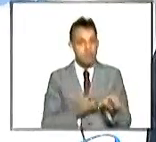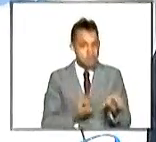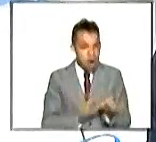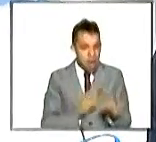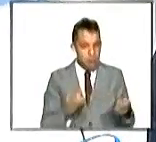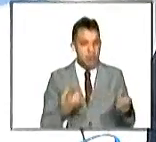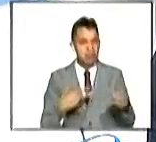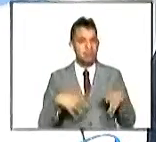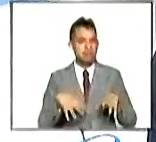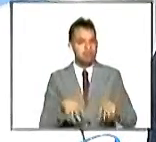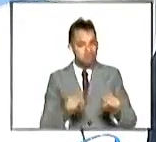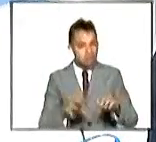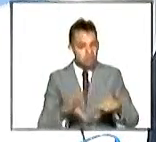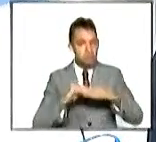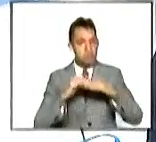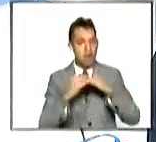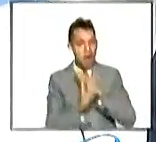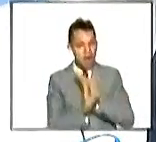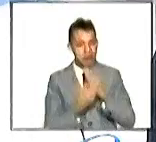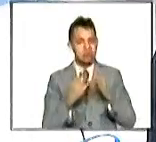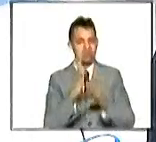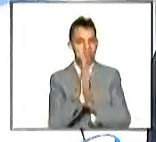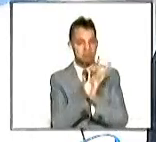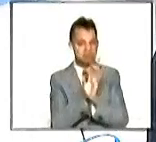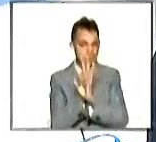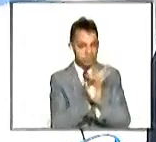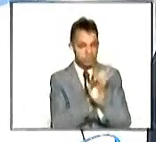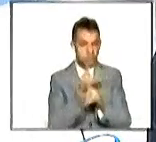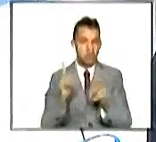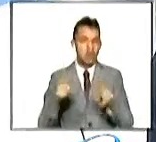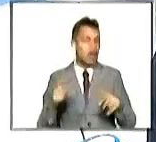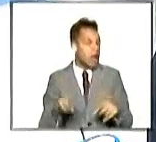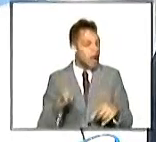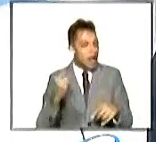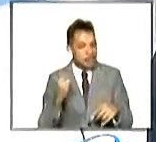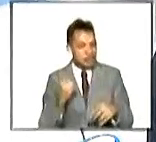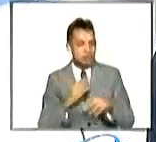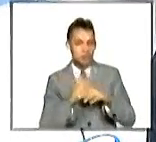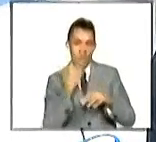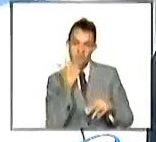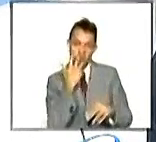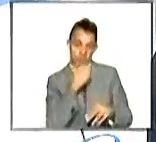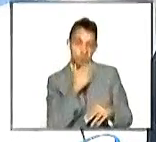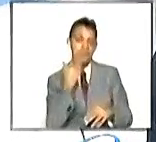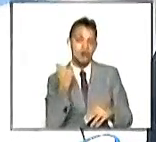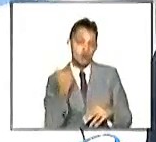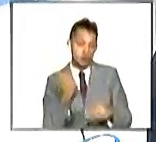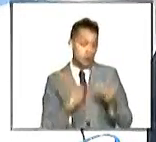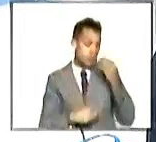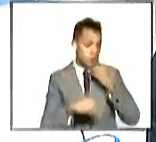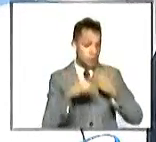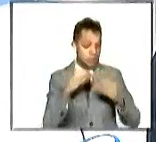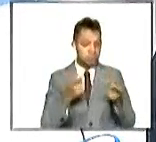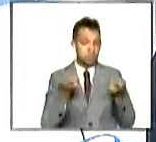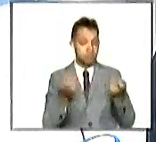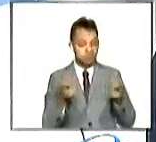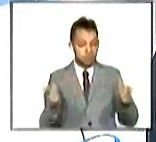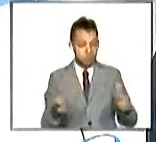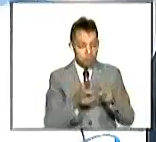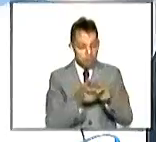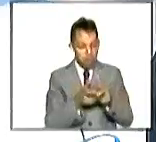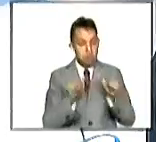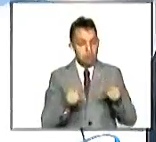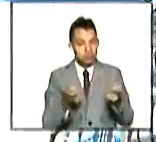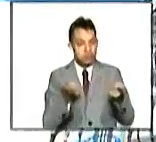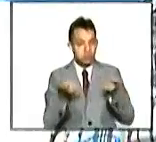harinas cocinadas que las propias uvitas que les quitan y tantas frutas. Entonces, es de manejar adecuadamente su diabetes con